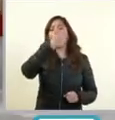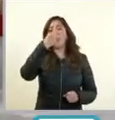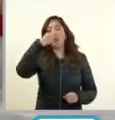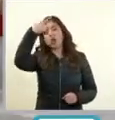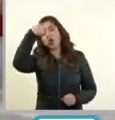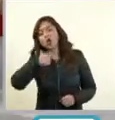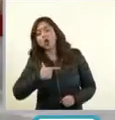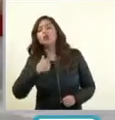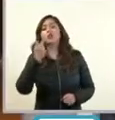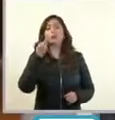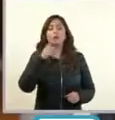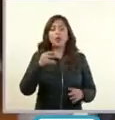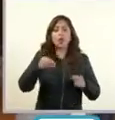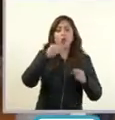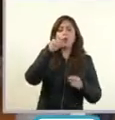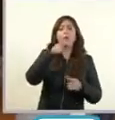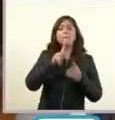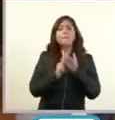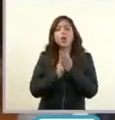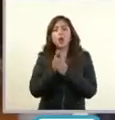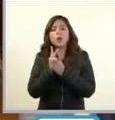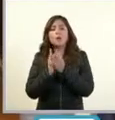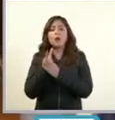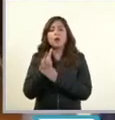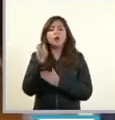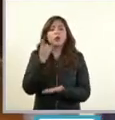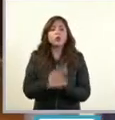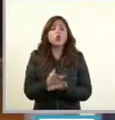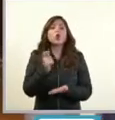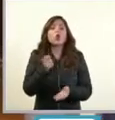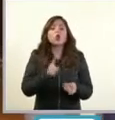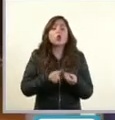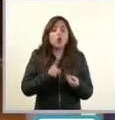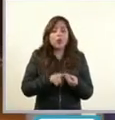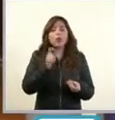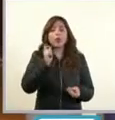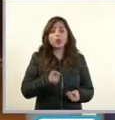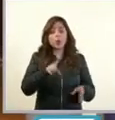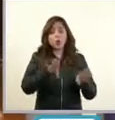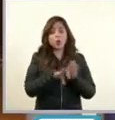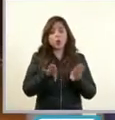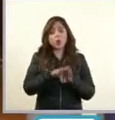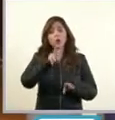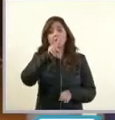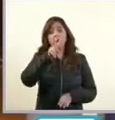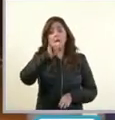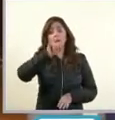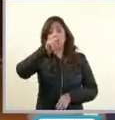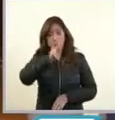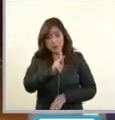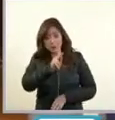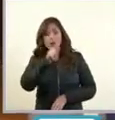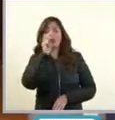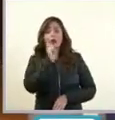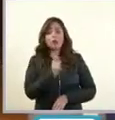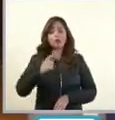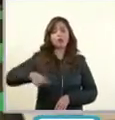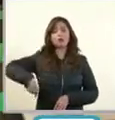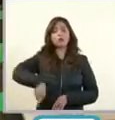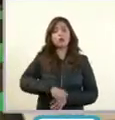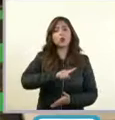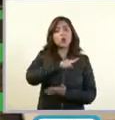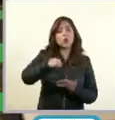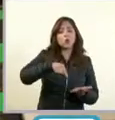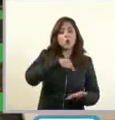Oigan, verduritas yo y les pido eso, y un las favor. verduritas y eso solo lo venden en la parte donde tienen la parte de como de VIP, que son los